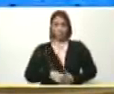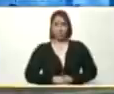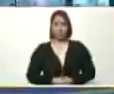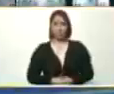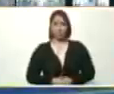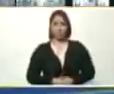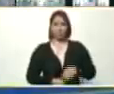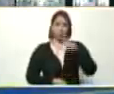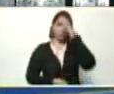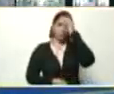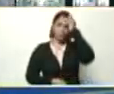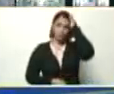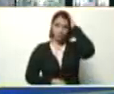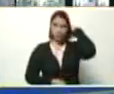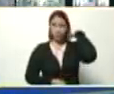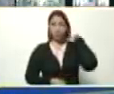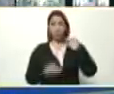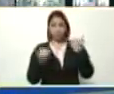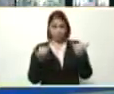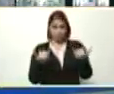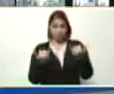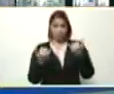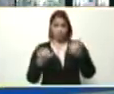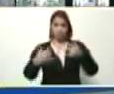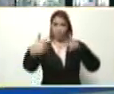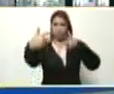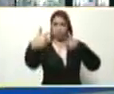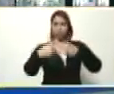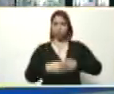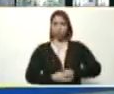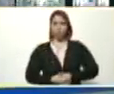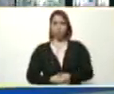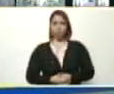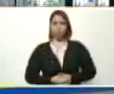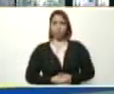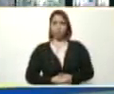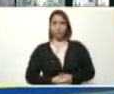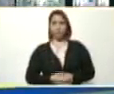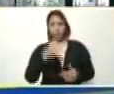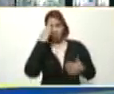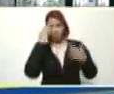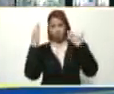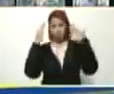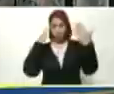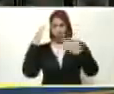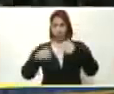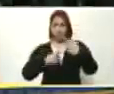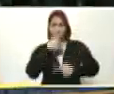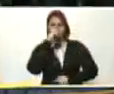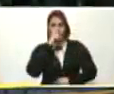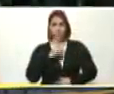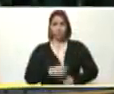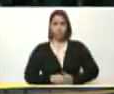que están conectados a través de esta videoconferencia de salutación anual